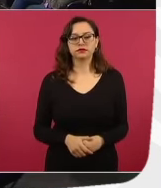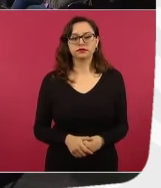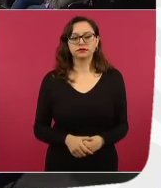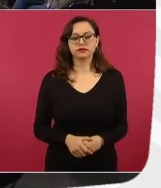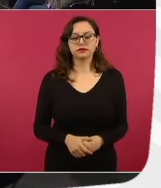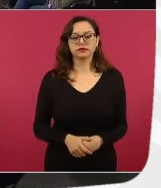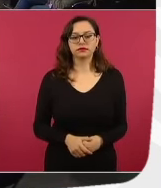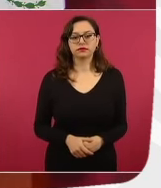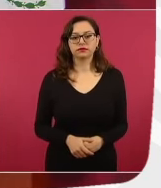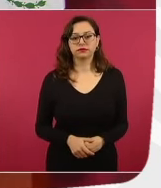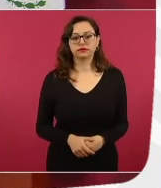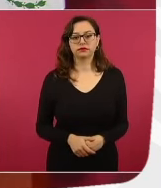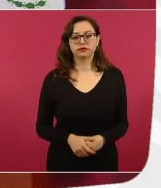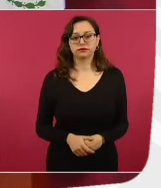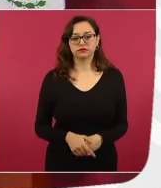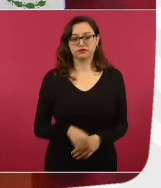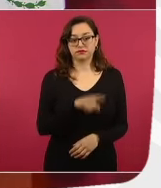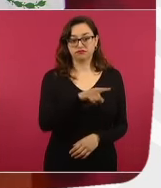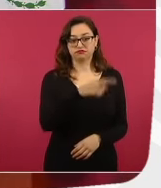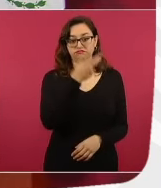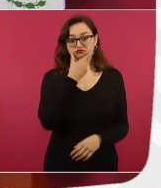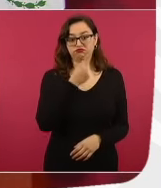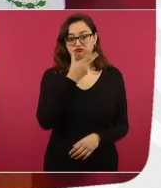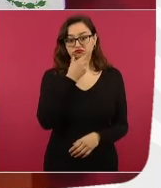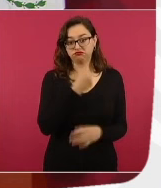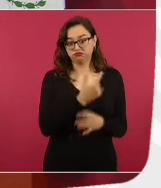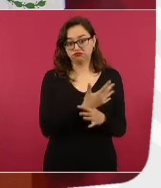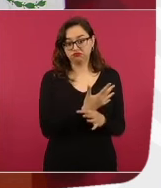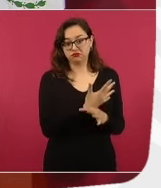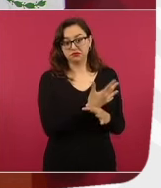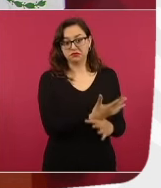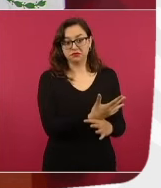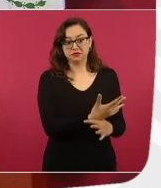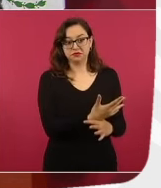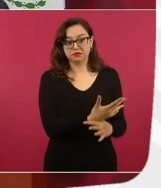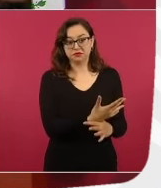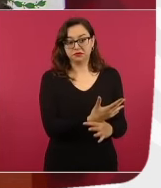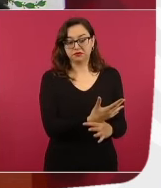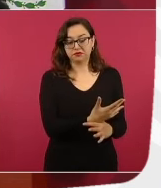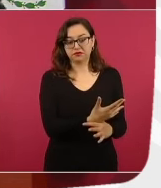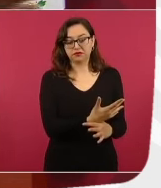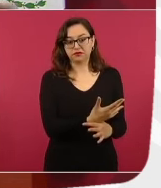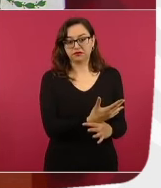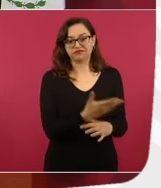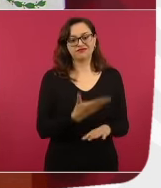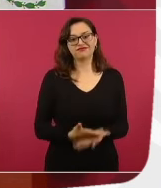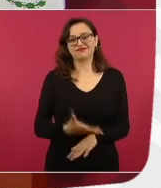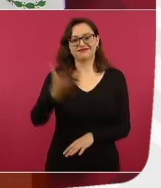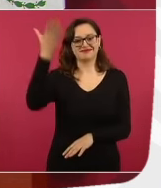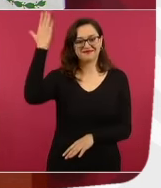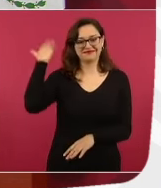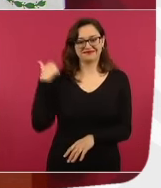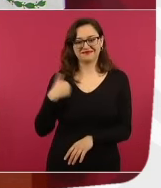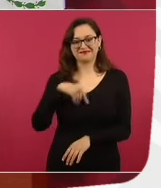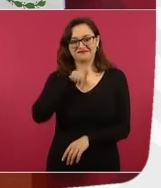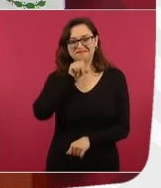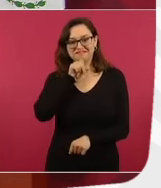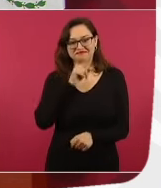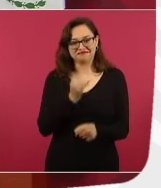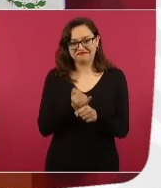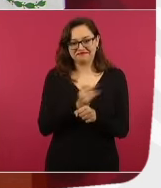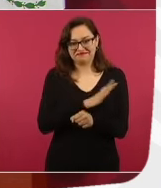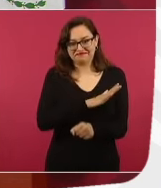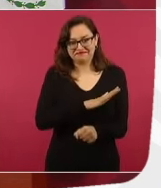y miren lo que dicen esto en otros tiempos no lo